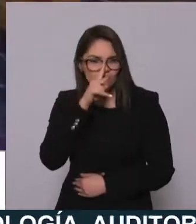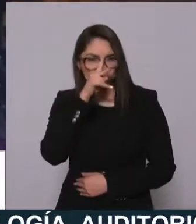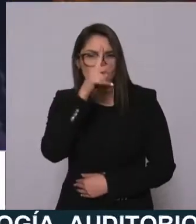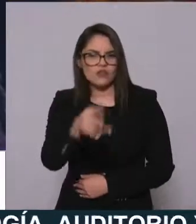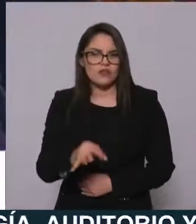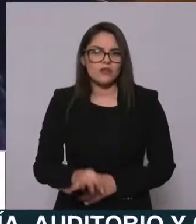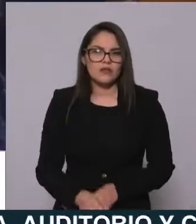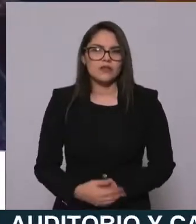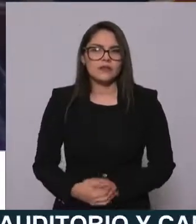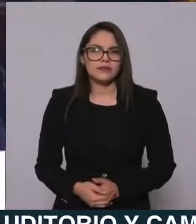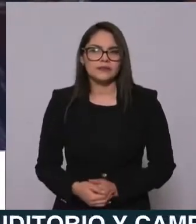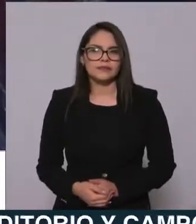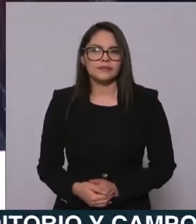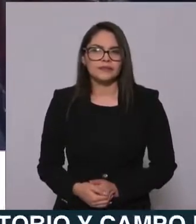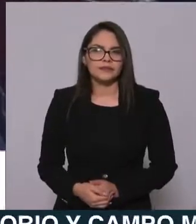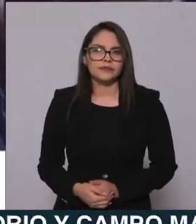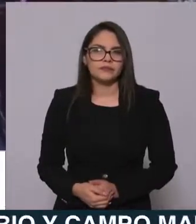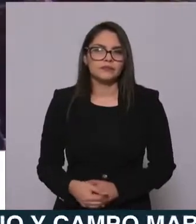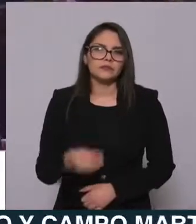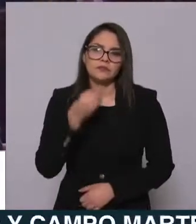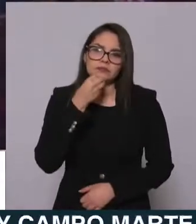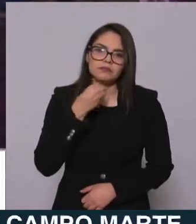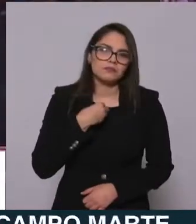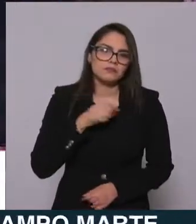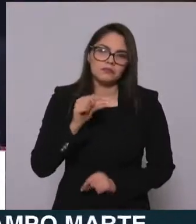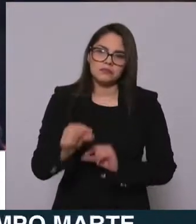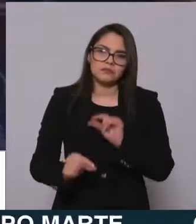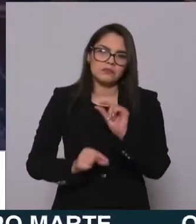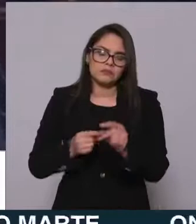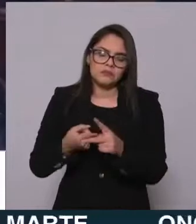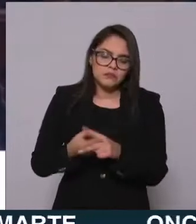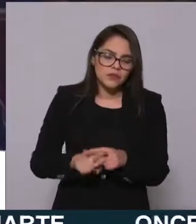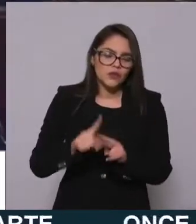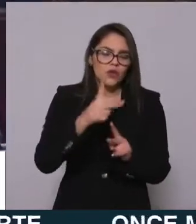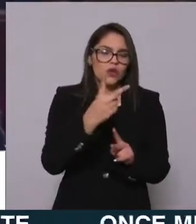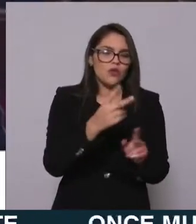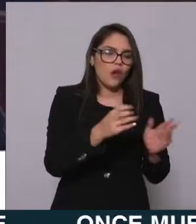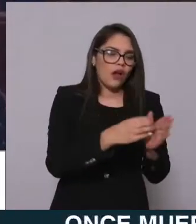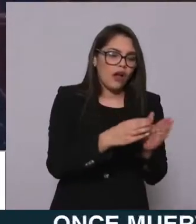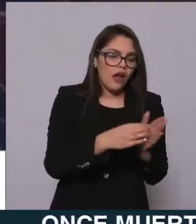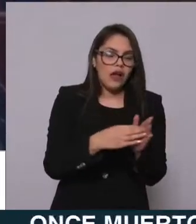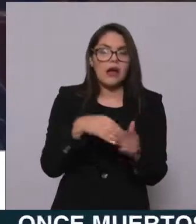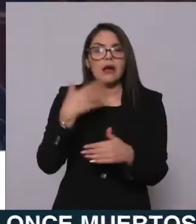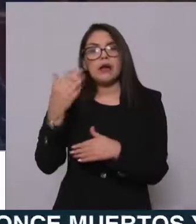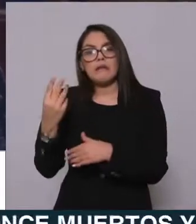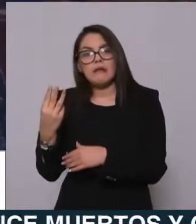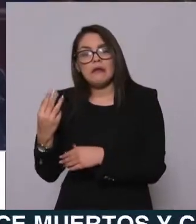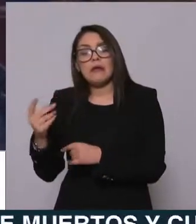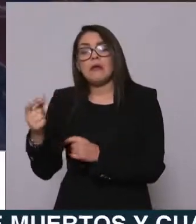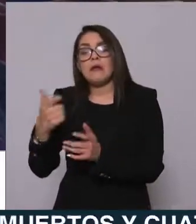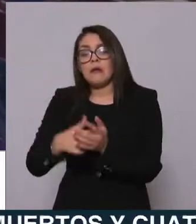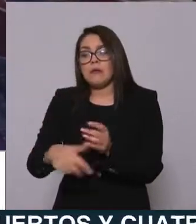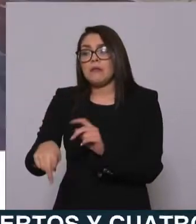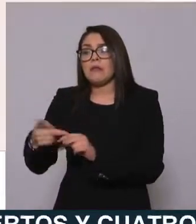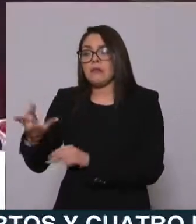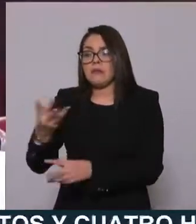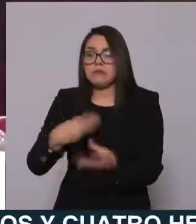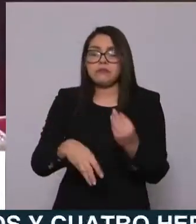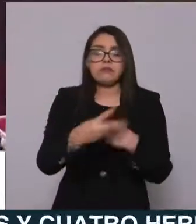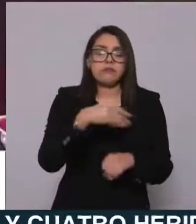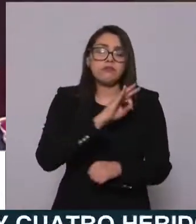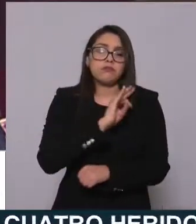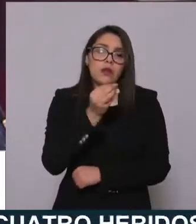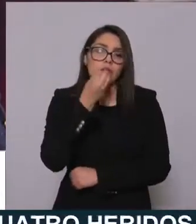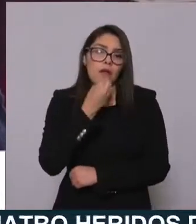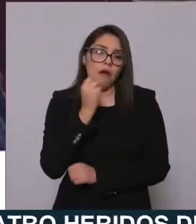empezar con 2 cajitas, 3 cajitas para poder salir adelante, siquiera para comer.